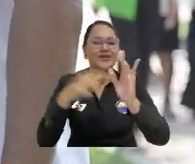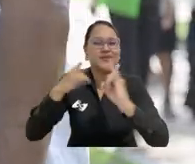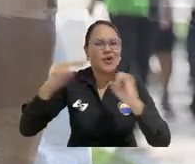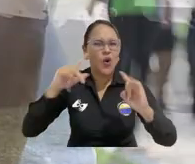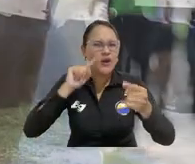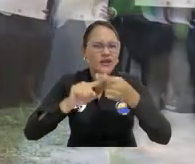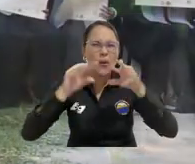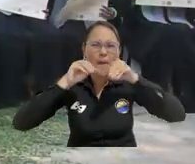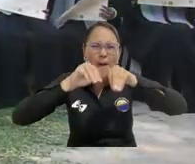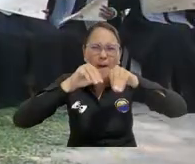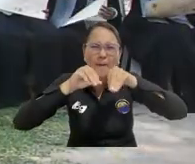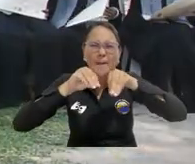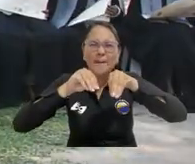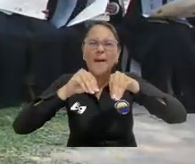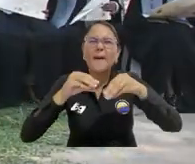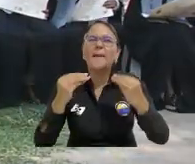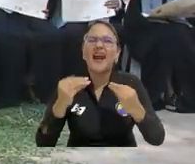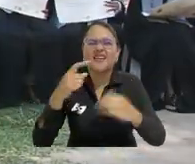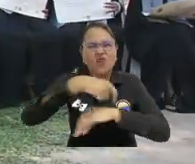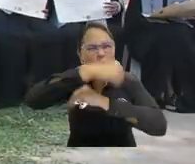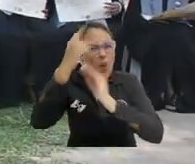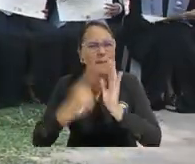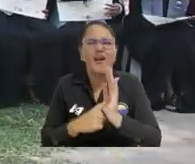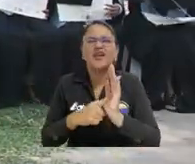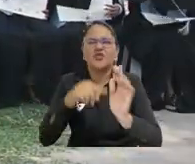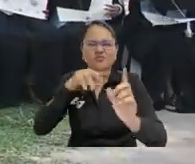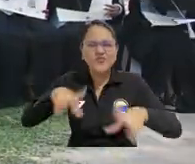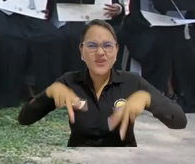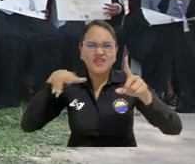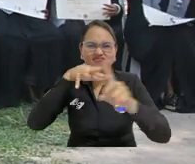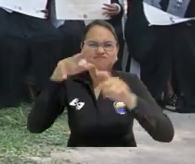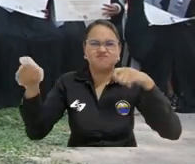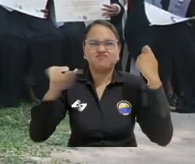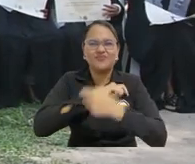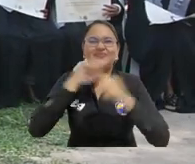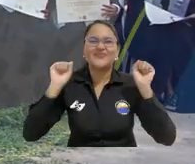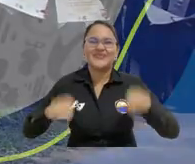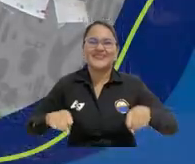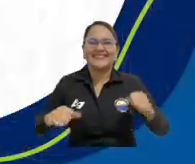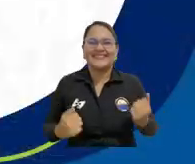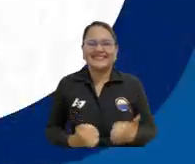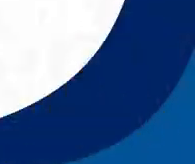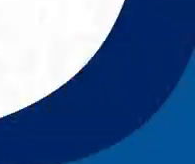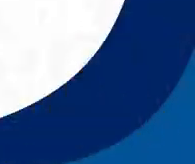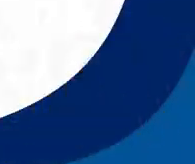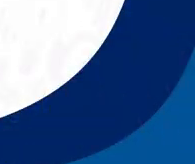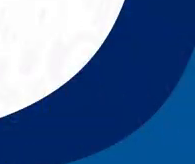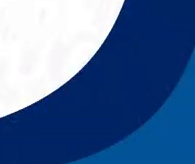personas ejemplares, integrales y comprometidas a transformar vidas positivamente.